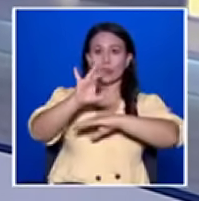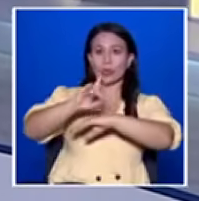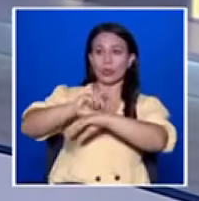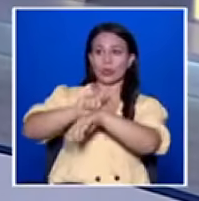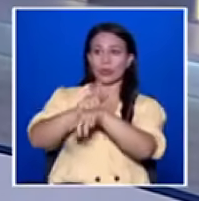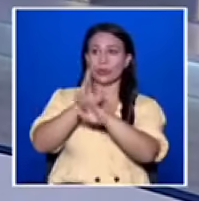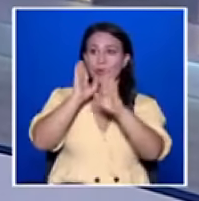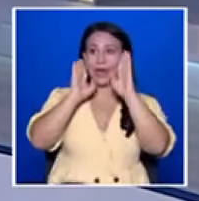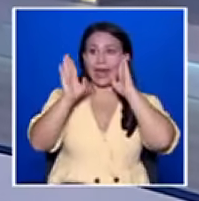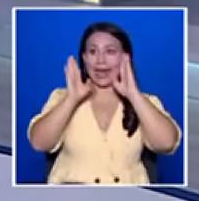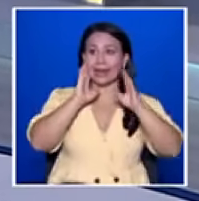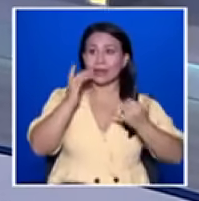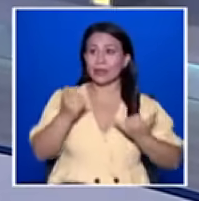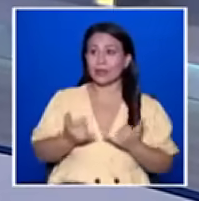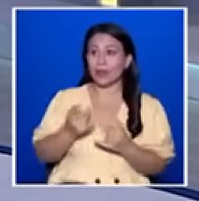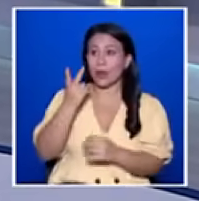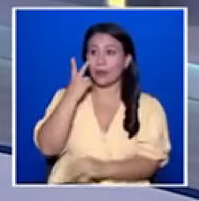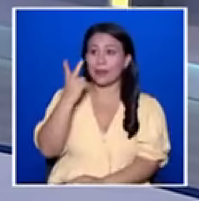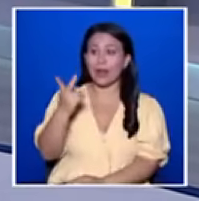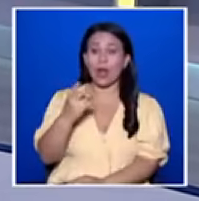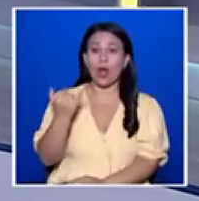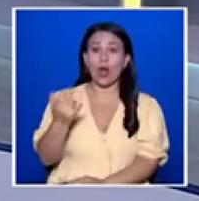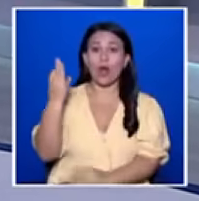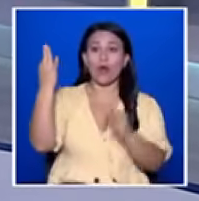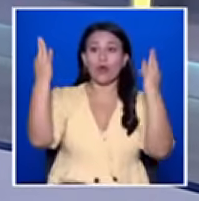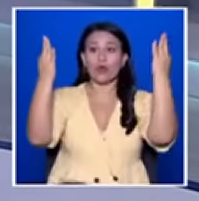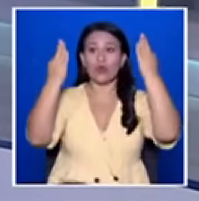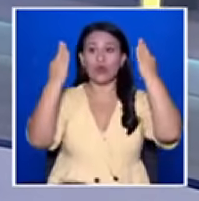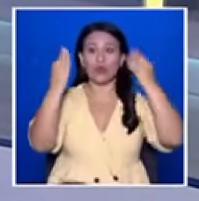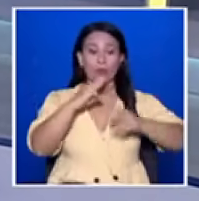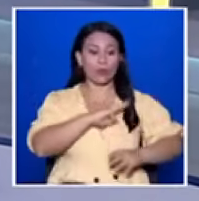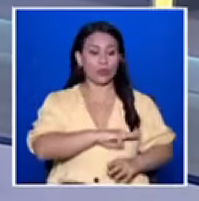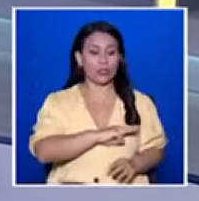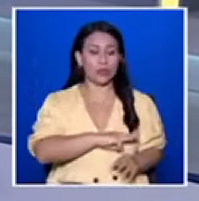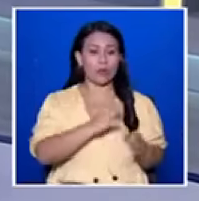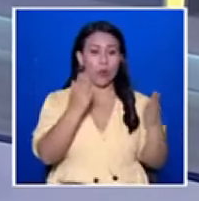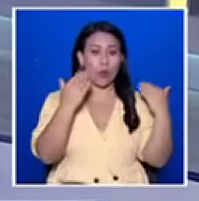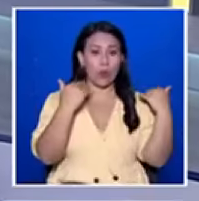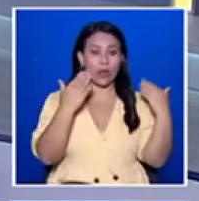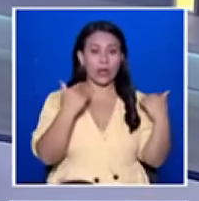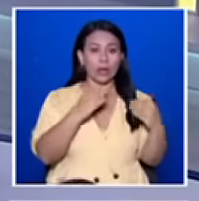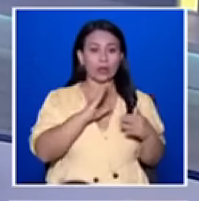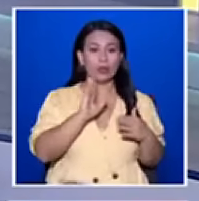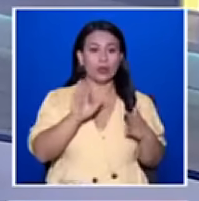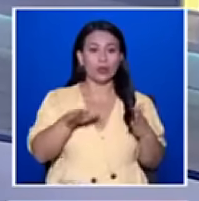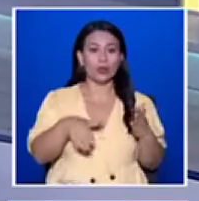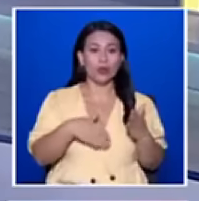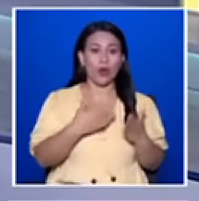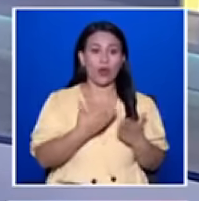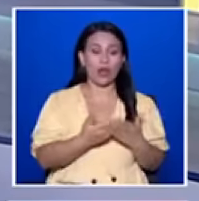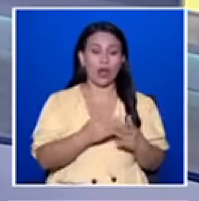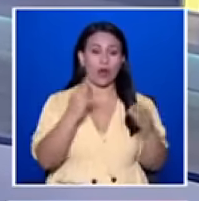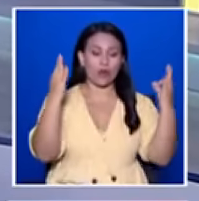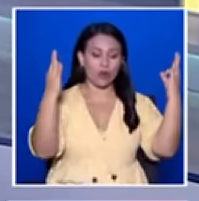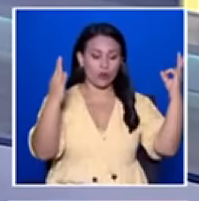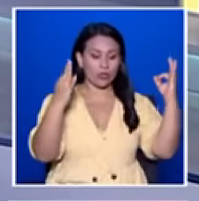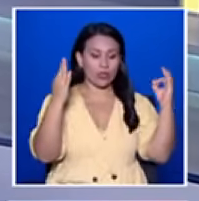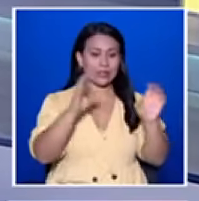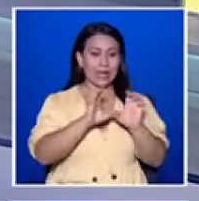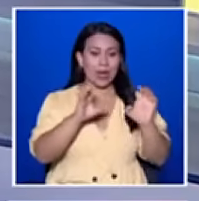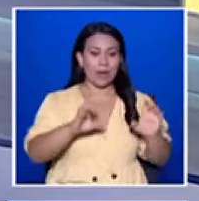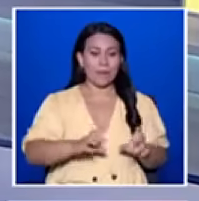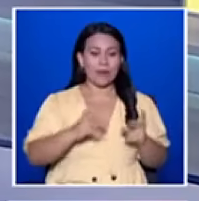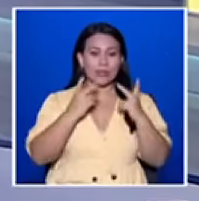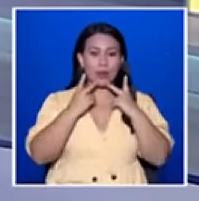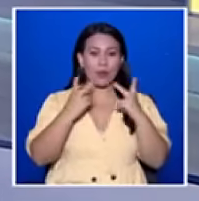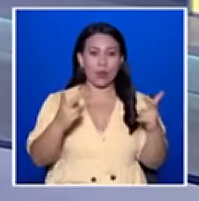7:58. Mucha atención con este anuncio, porque las fundaciones municipales de Guayaquil, todas esas fundaciones van a pasar a ser empresas públicas,